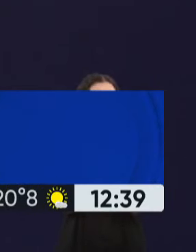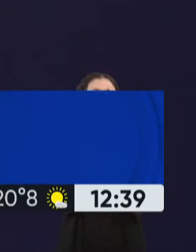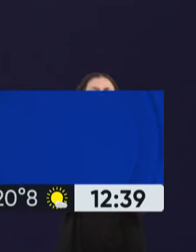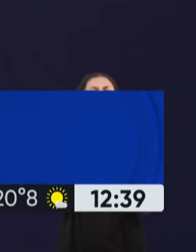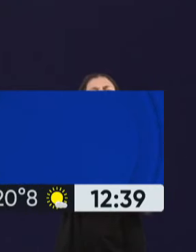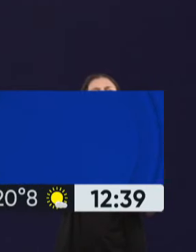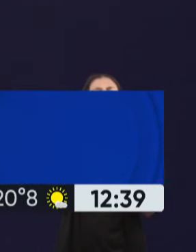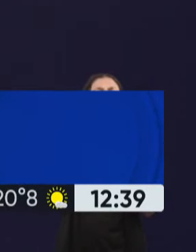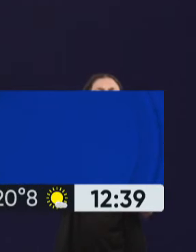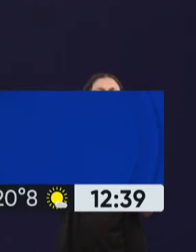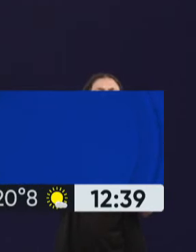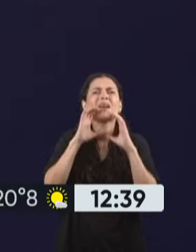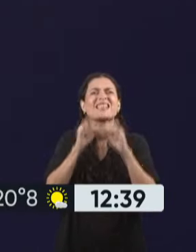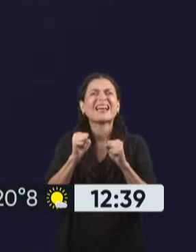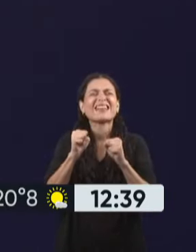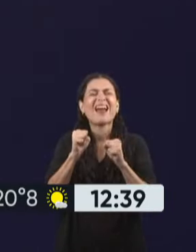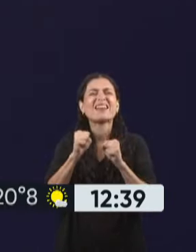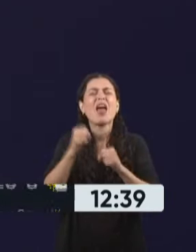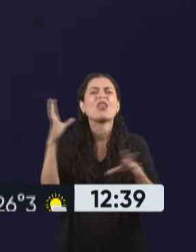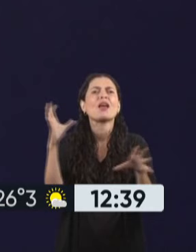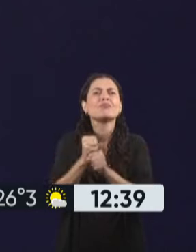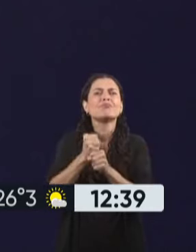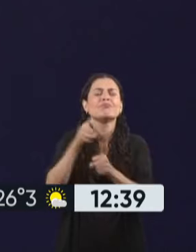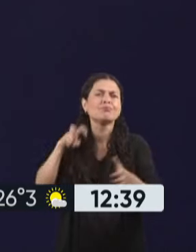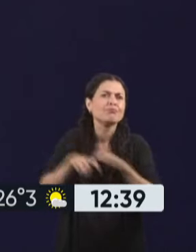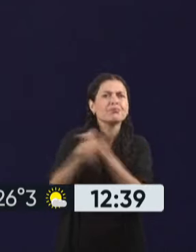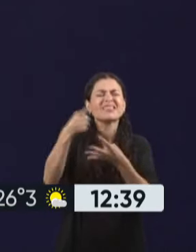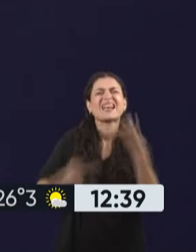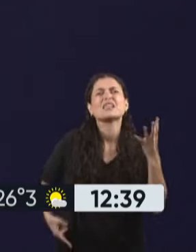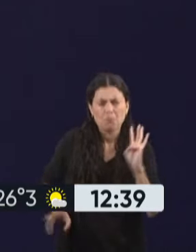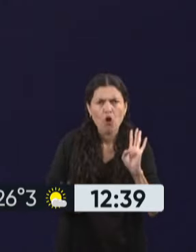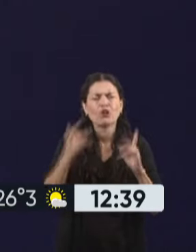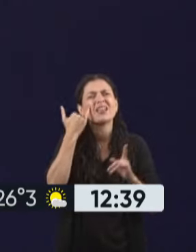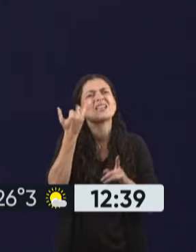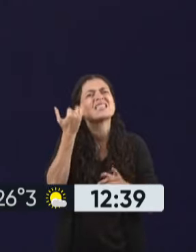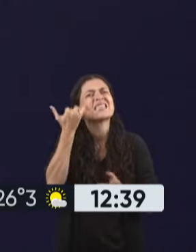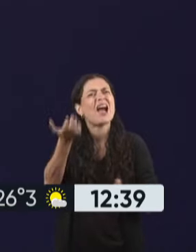de la Secretaría de Transporte y de las licencias de conducir. Algo yo venía anticipando,